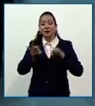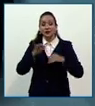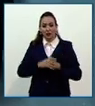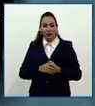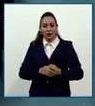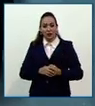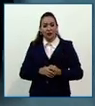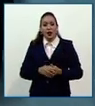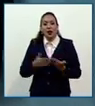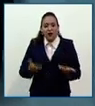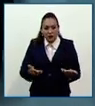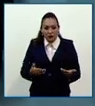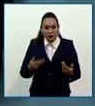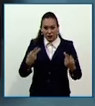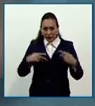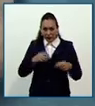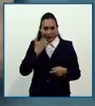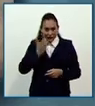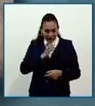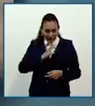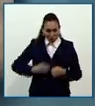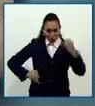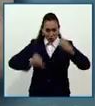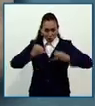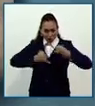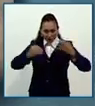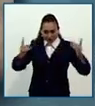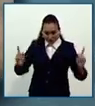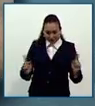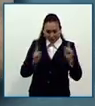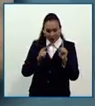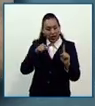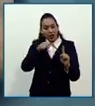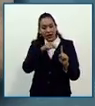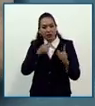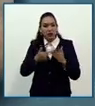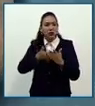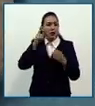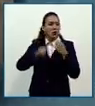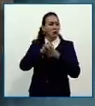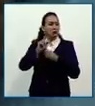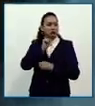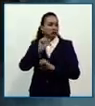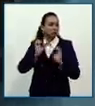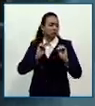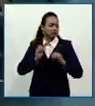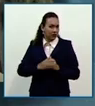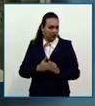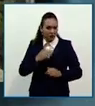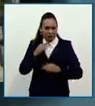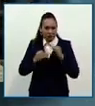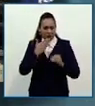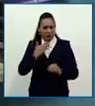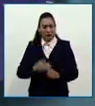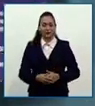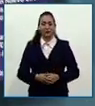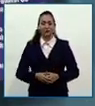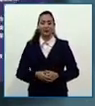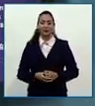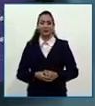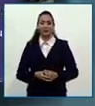que ninguna de las personas aspirantes ha presentado alguna incidencia durante las convocatorias. Para el canal del Poder Judicial de la